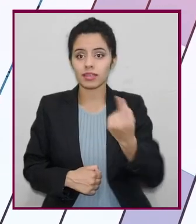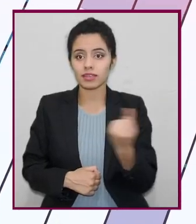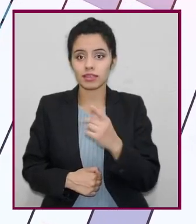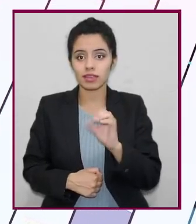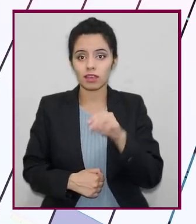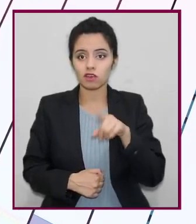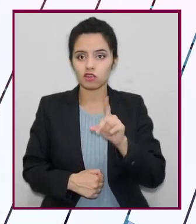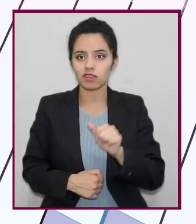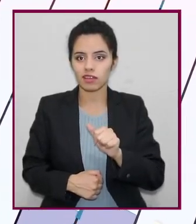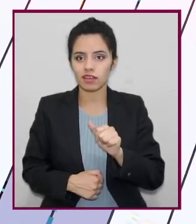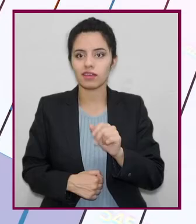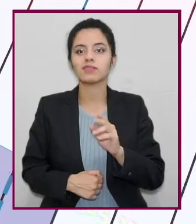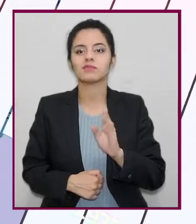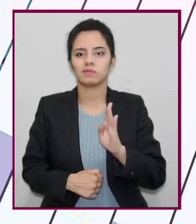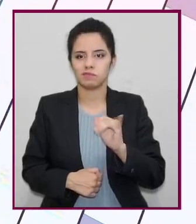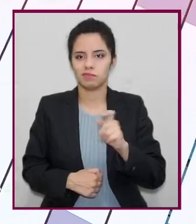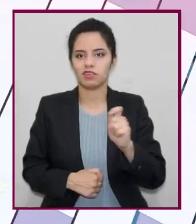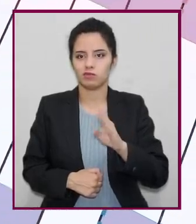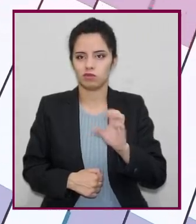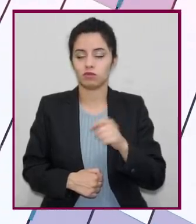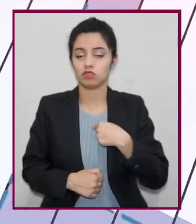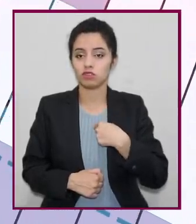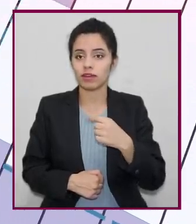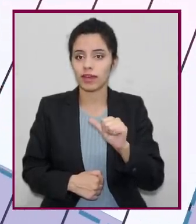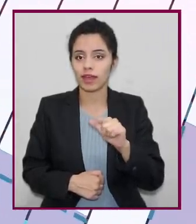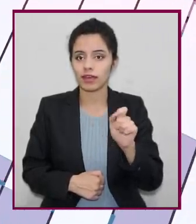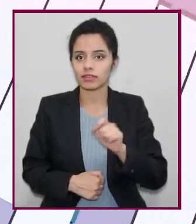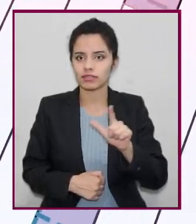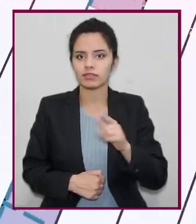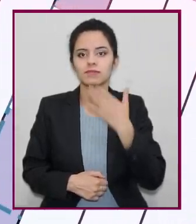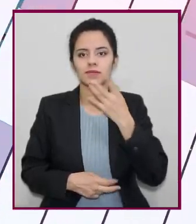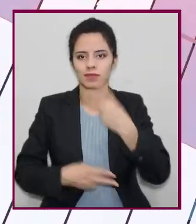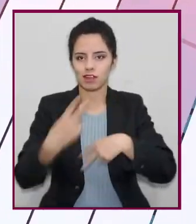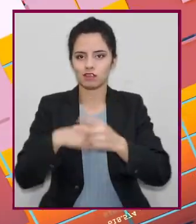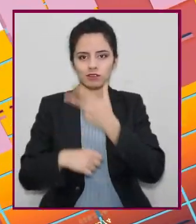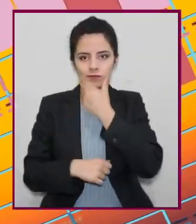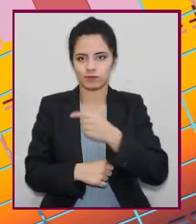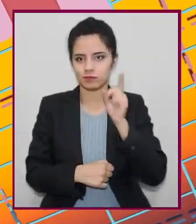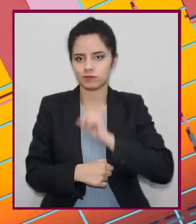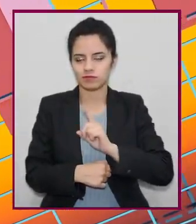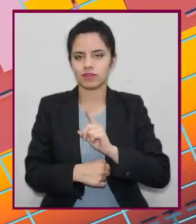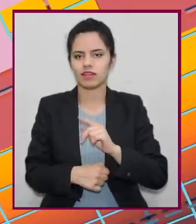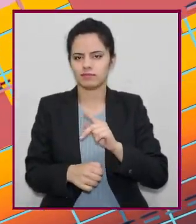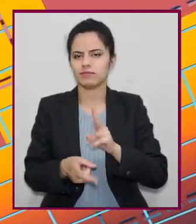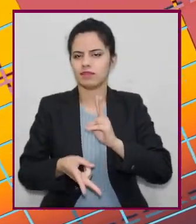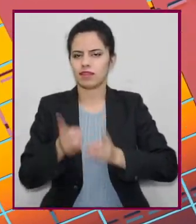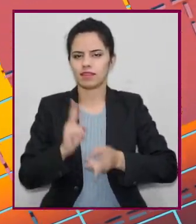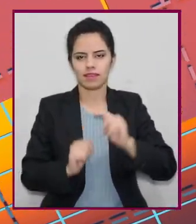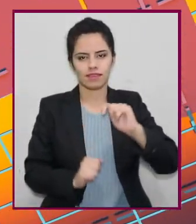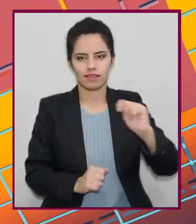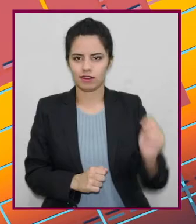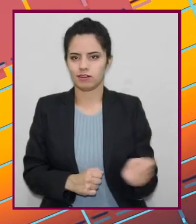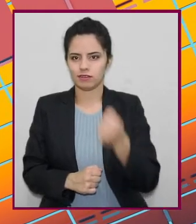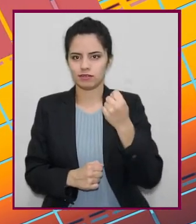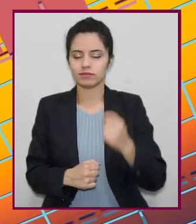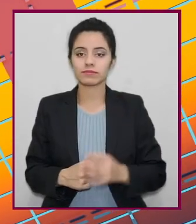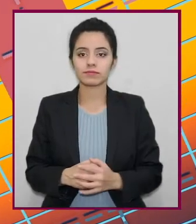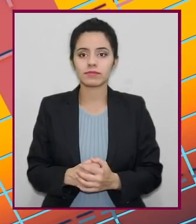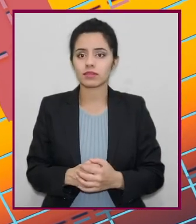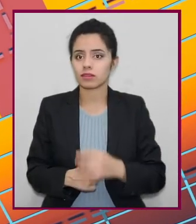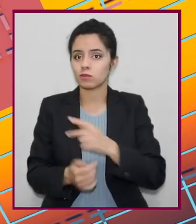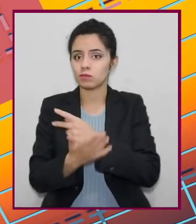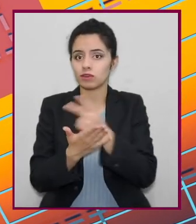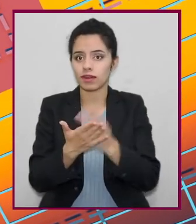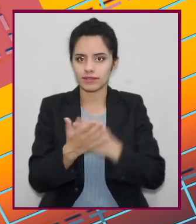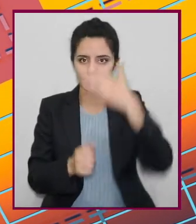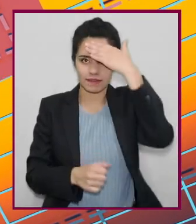¿Qué onda, Beatboxers? ¿Cómo están? Yo soy Axel. Bienvenidos todos y todas a Beatbox, prácticas del tecno cotorreo,